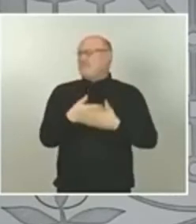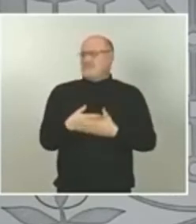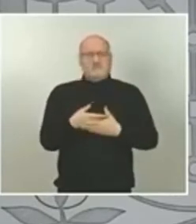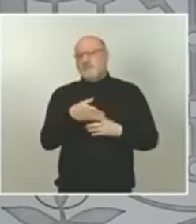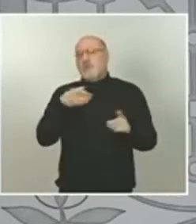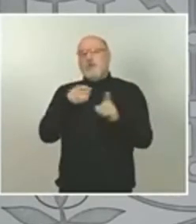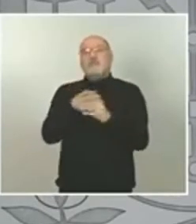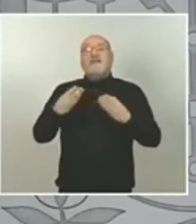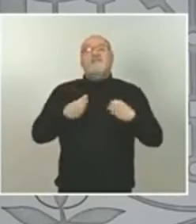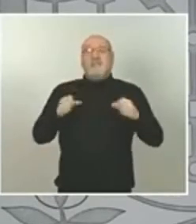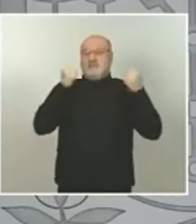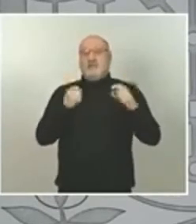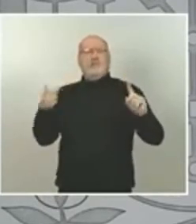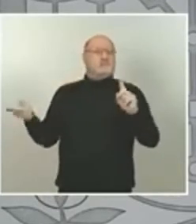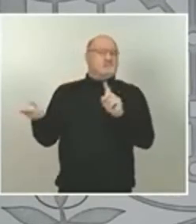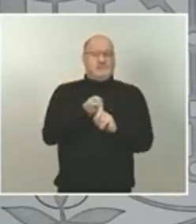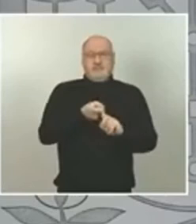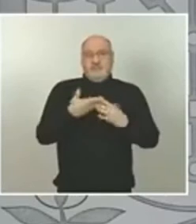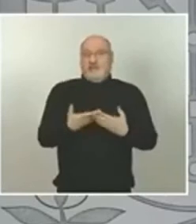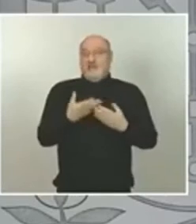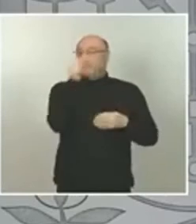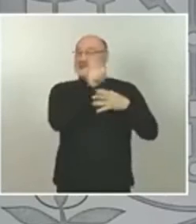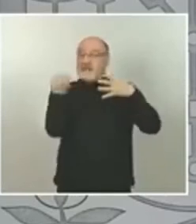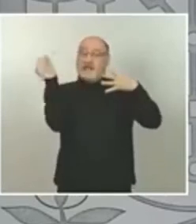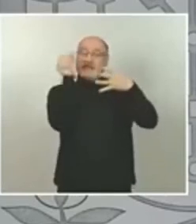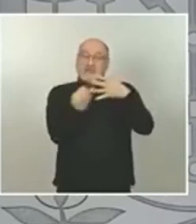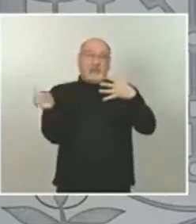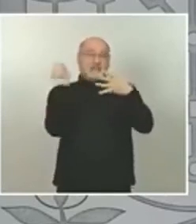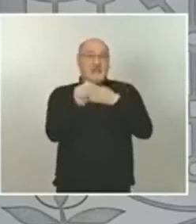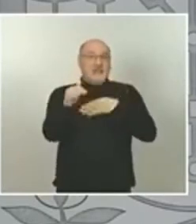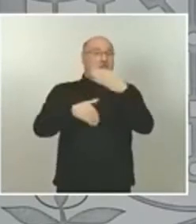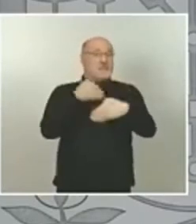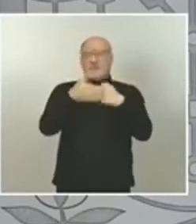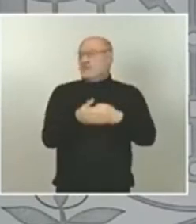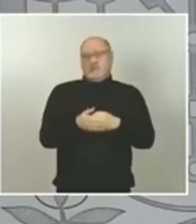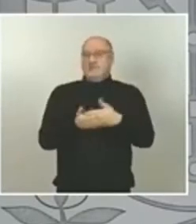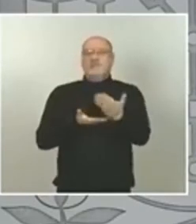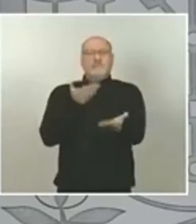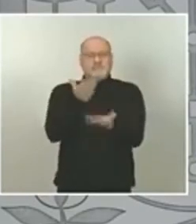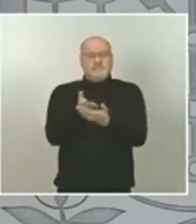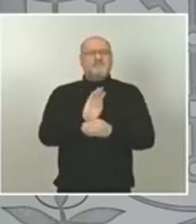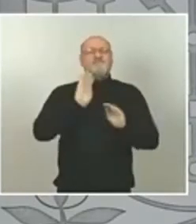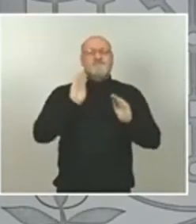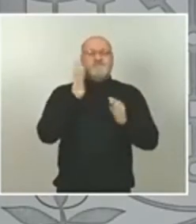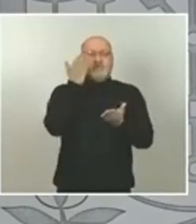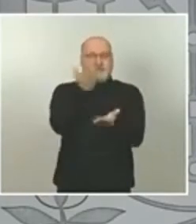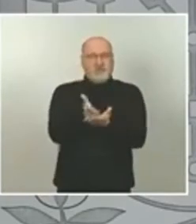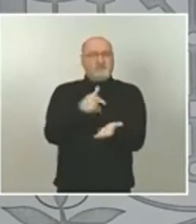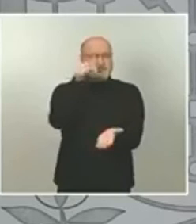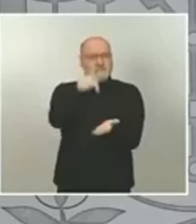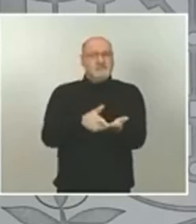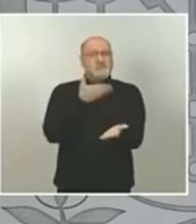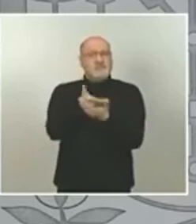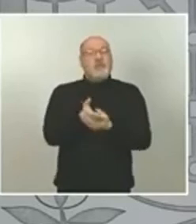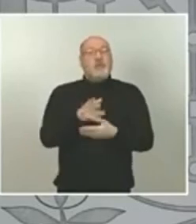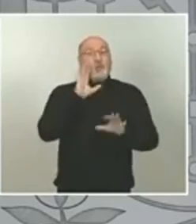vidas, no salvar semanas. Por tanto, una llamada, una semana más, a la prudencia,